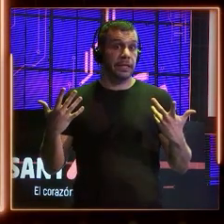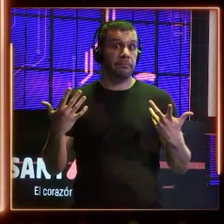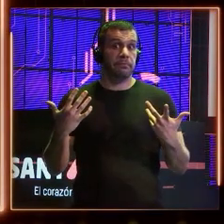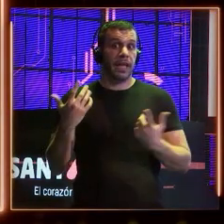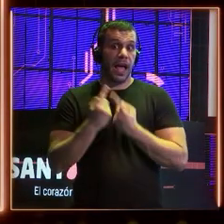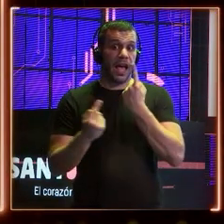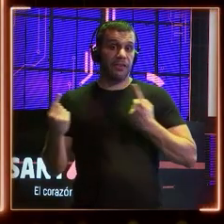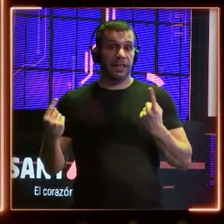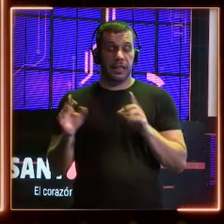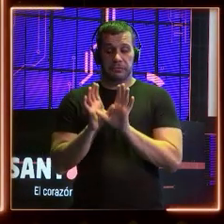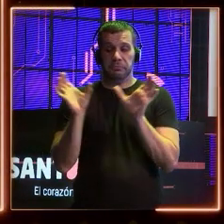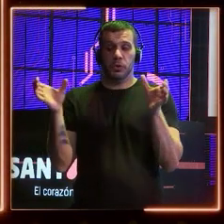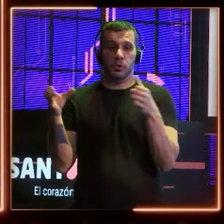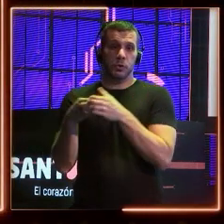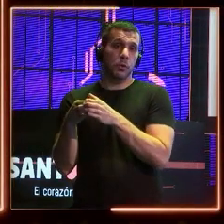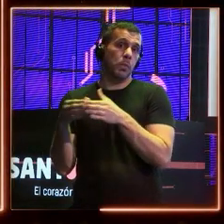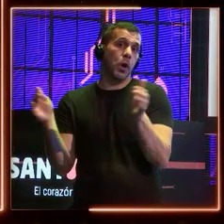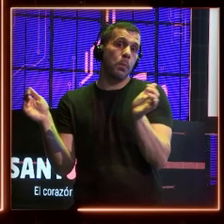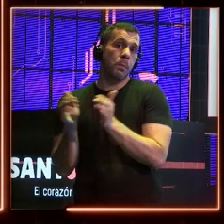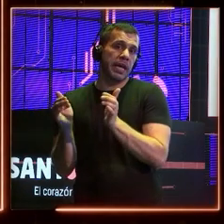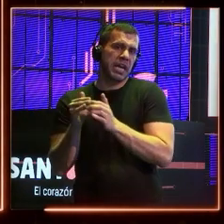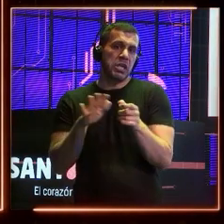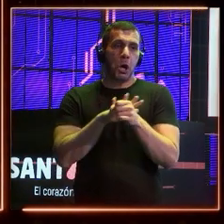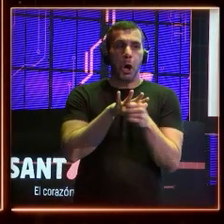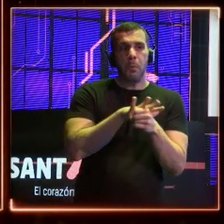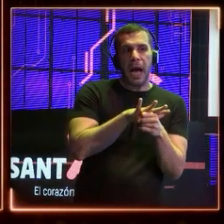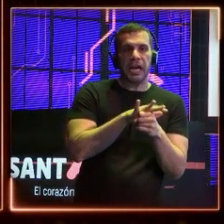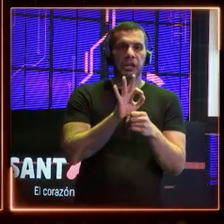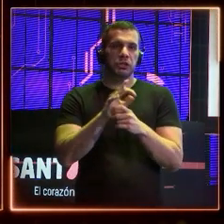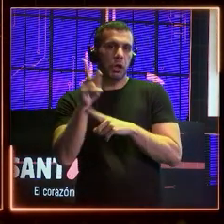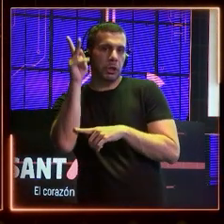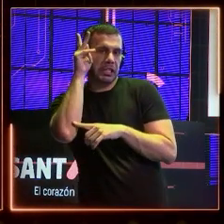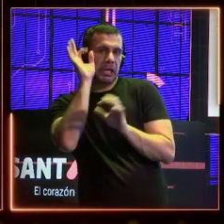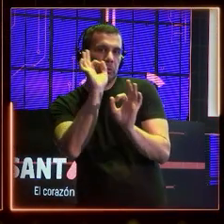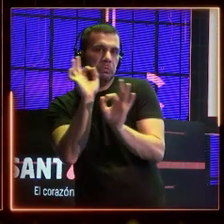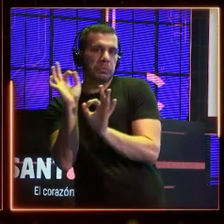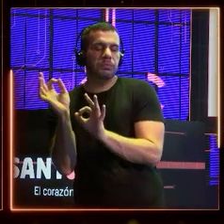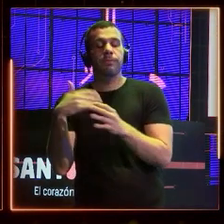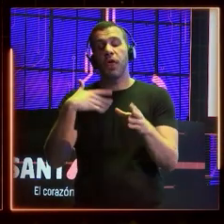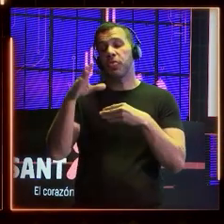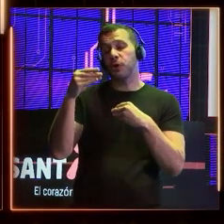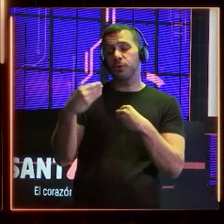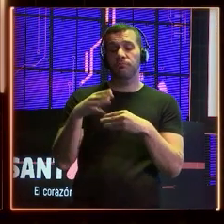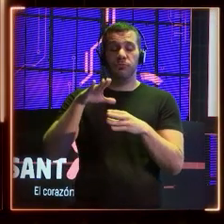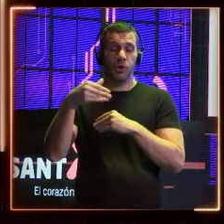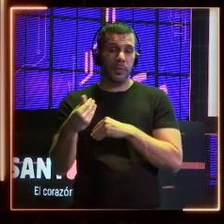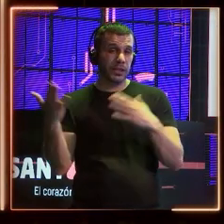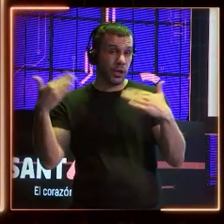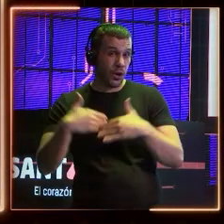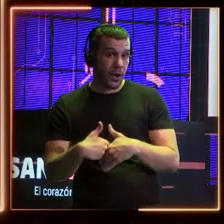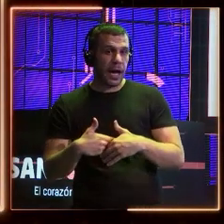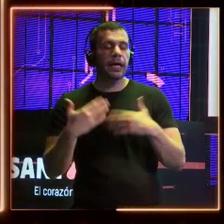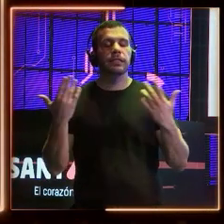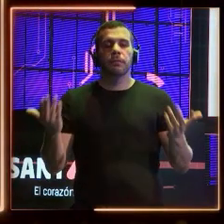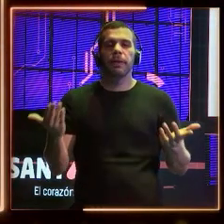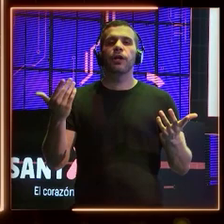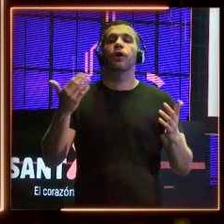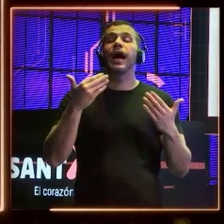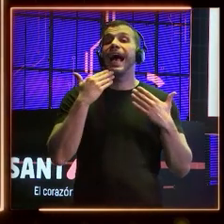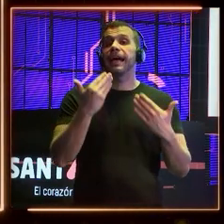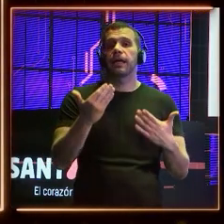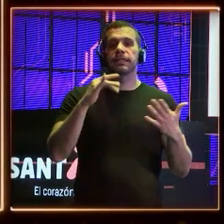una determinada población una determinado barrio unas determinadas tribus no hay documentos no hay nada escrito y sin embargo gracias a este tipo de